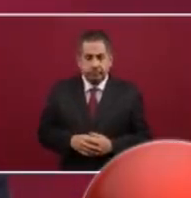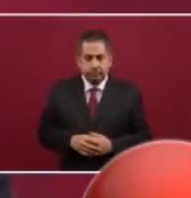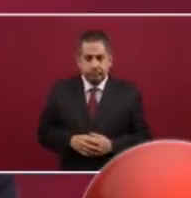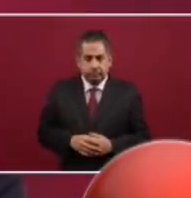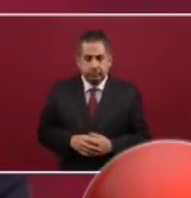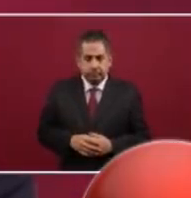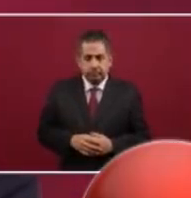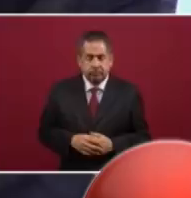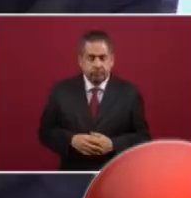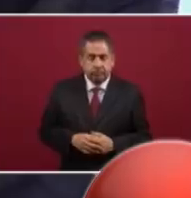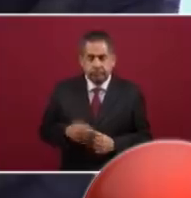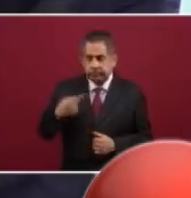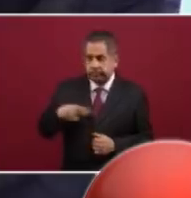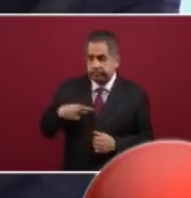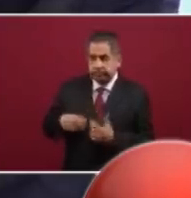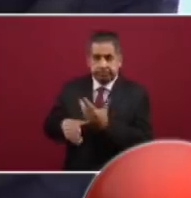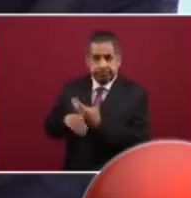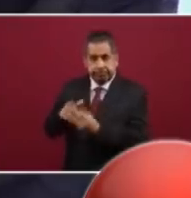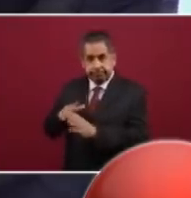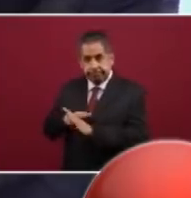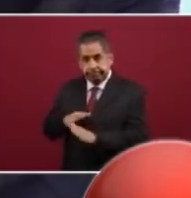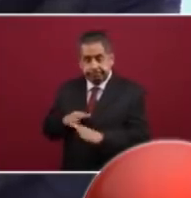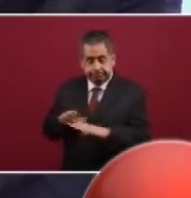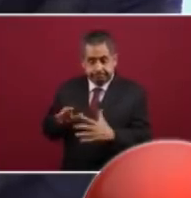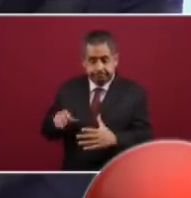los migrantes